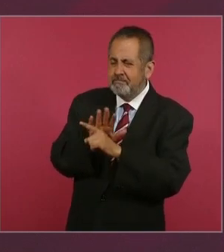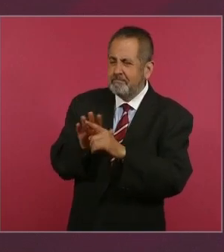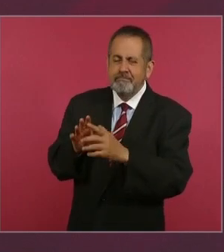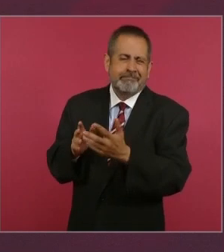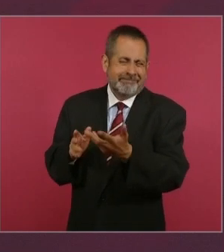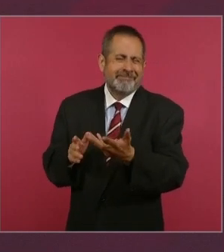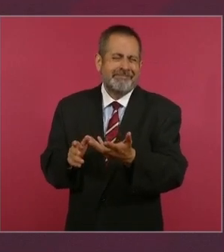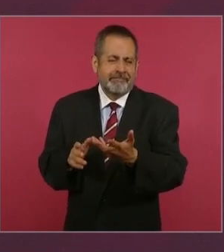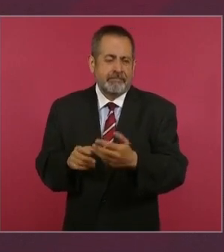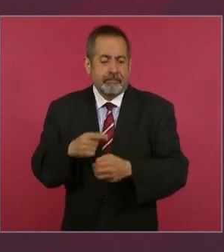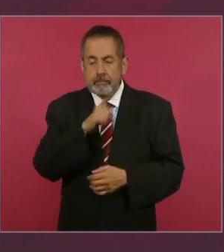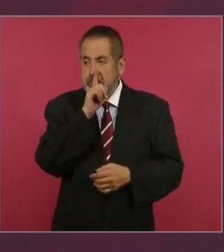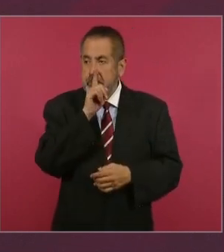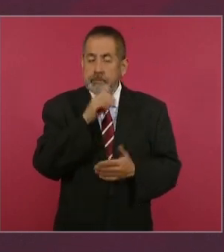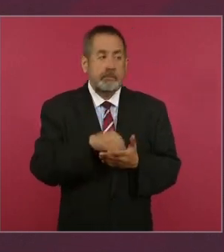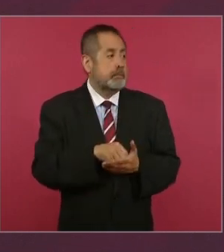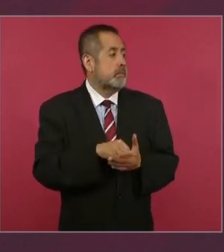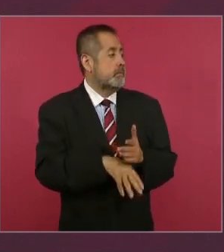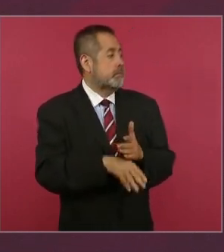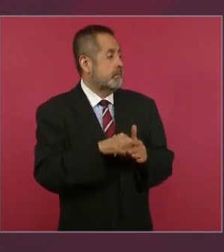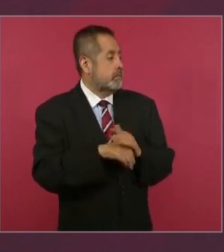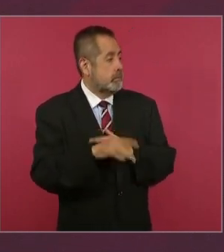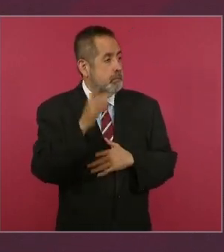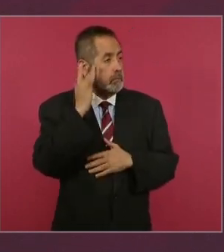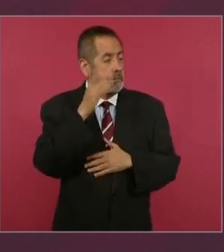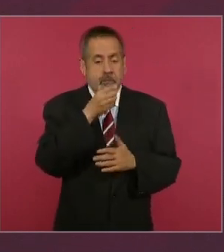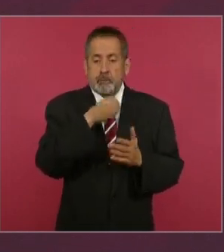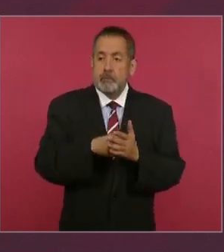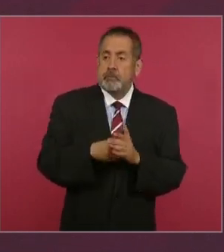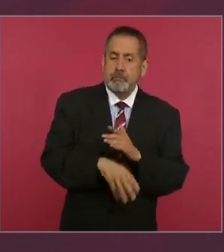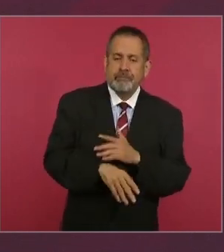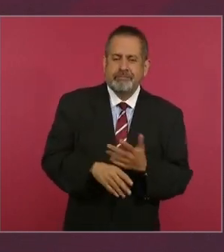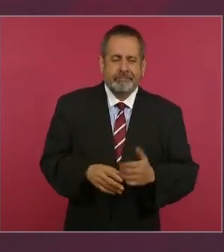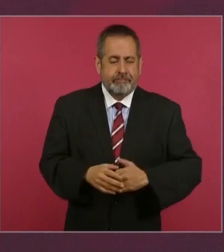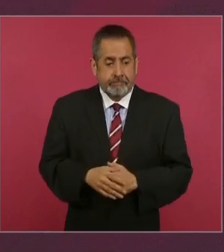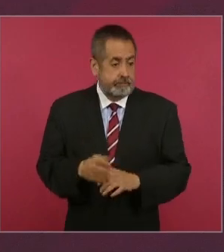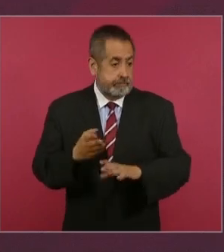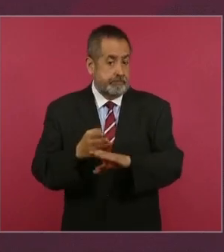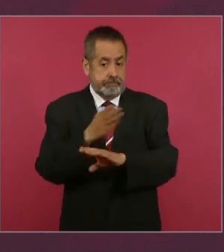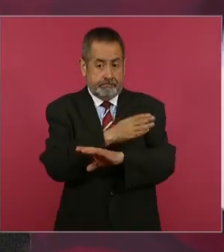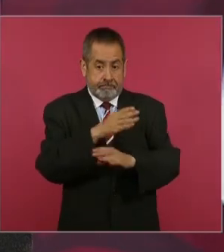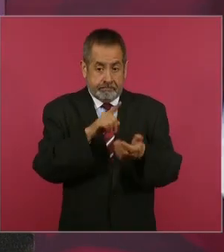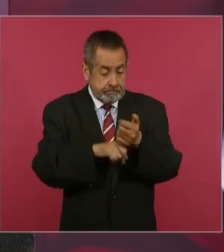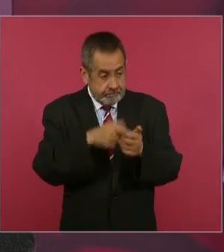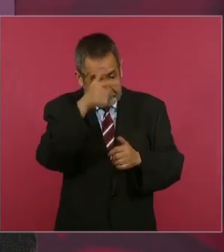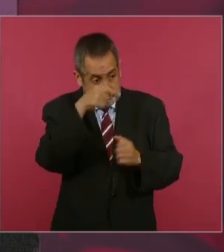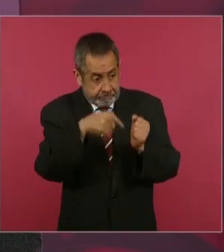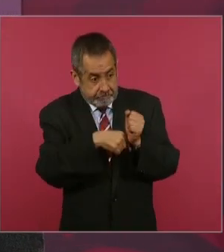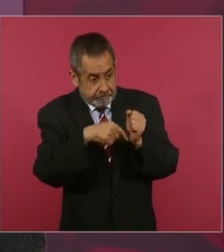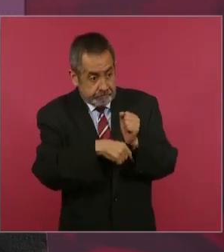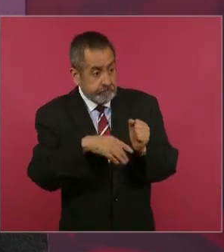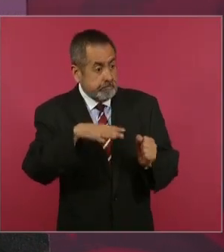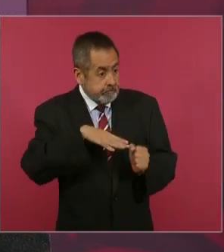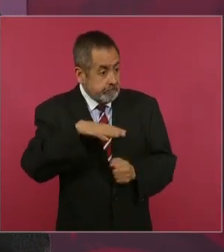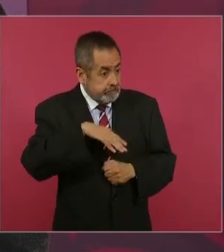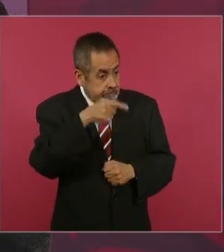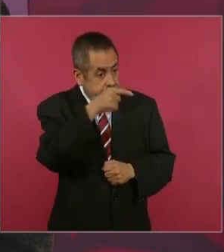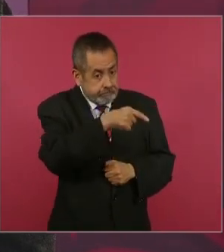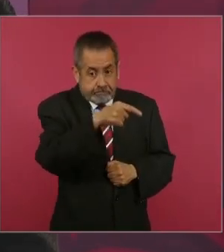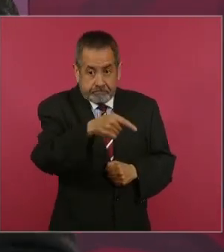callar Hay muchísimas cuestiones que pasaban antes